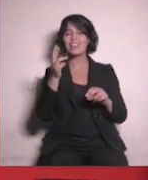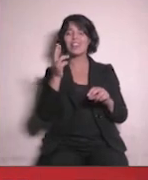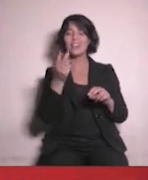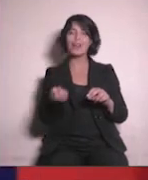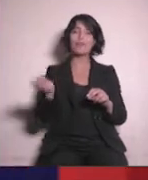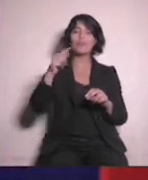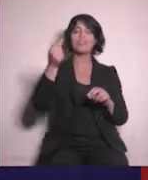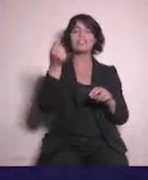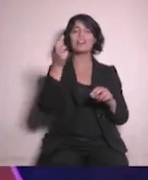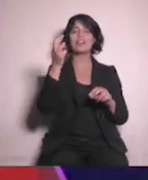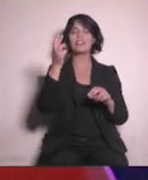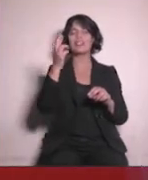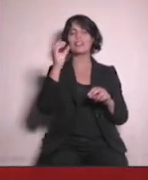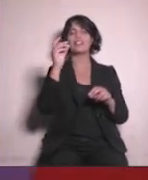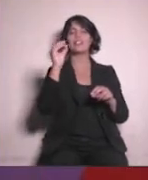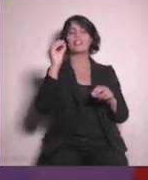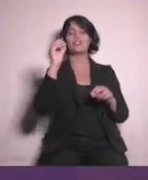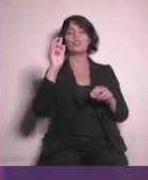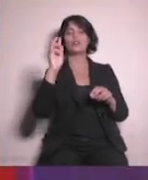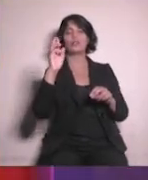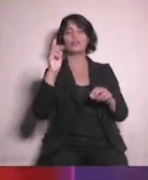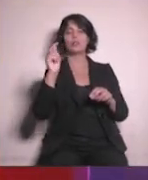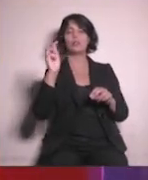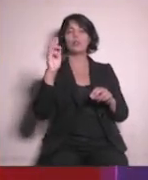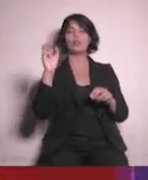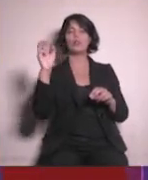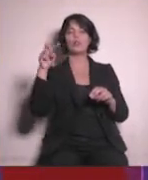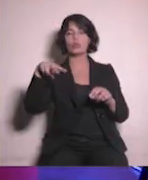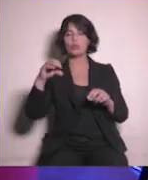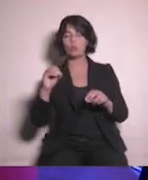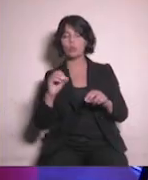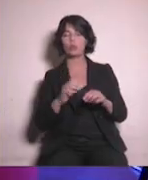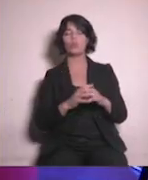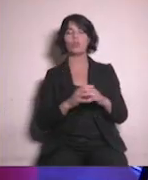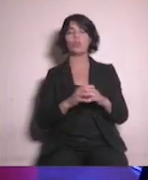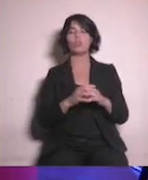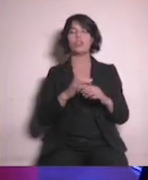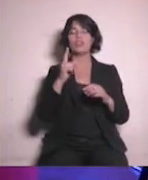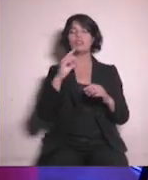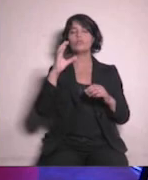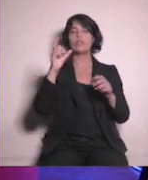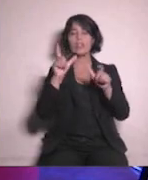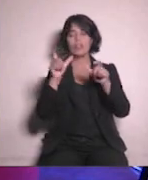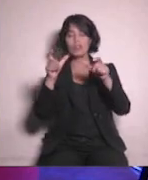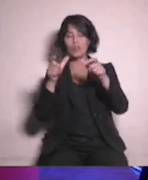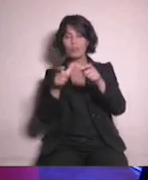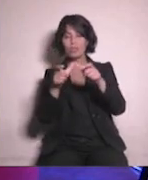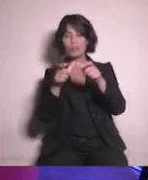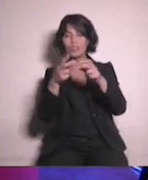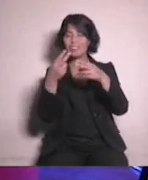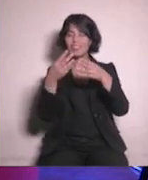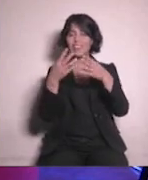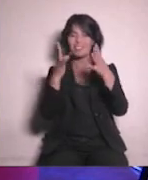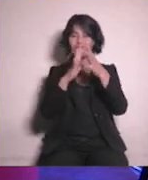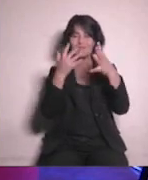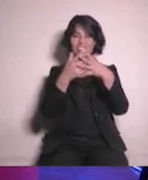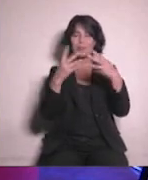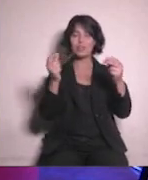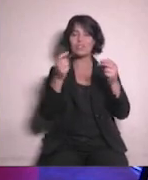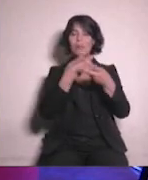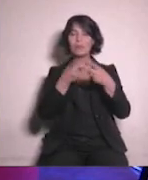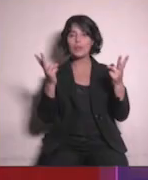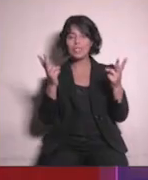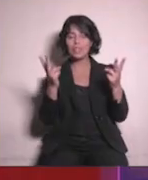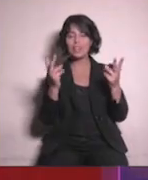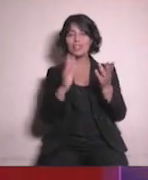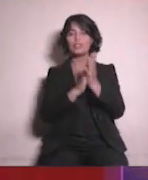escarbar y buscar cuánto es la comisión que está ahí adentro. Esa es una comisión que es transparente, está publicada, todos